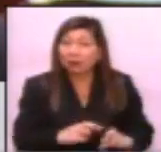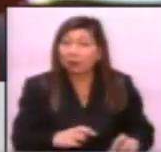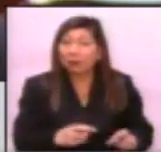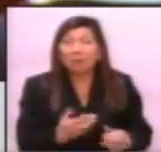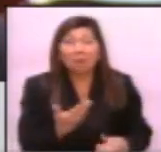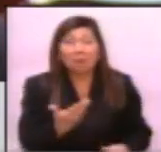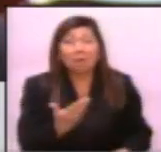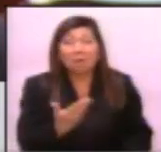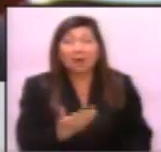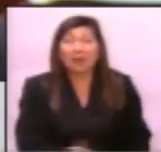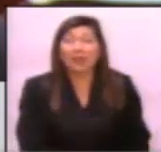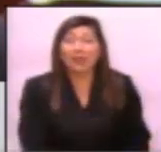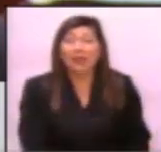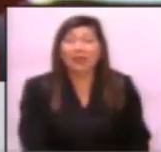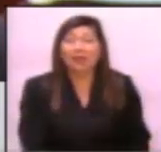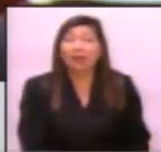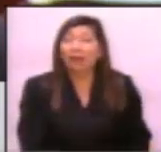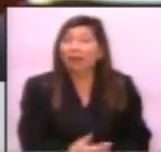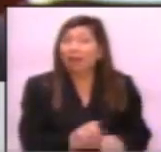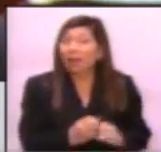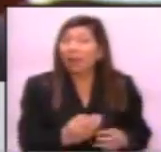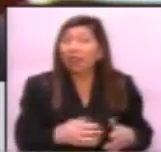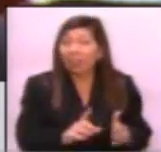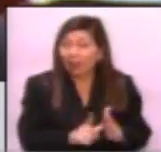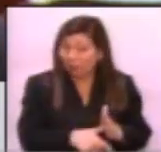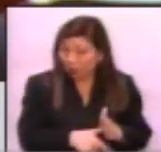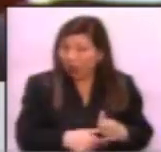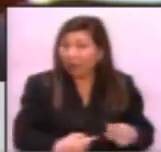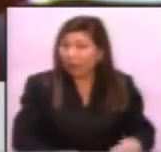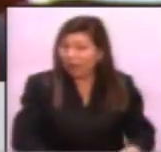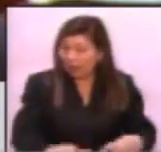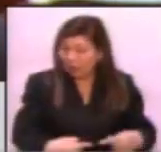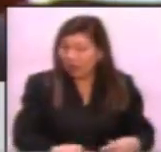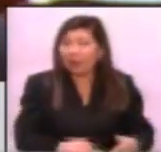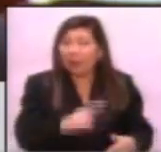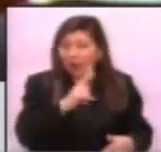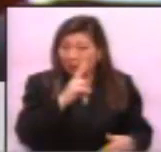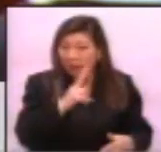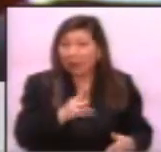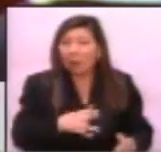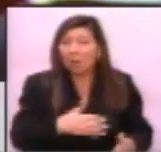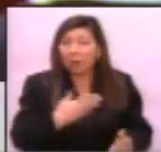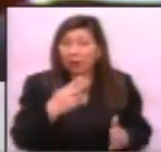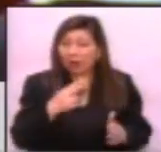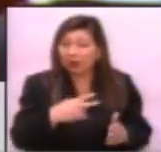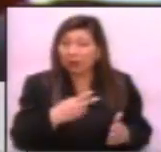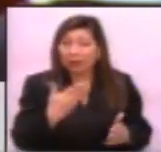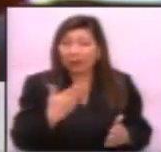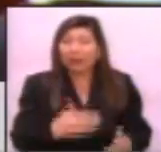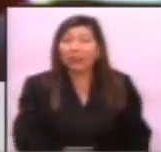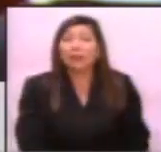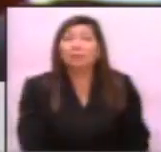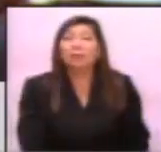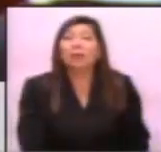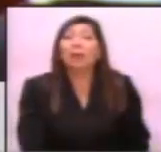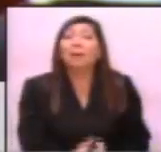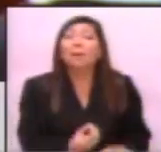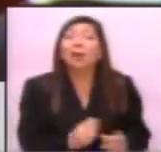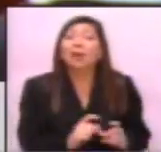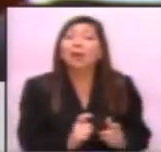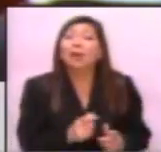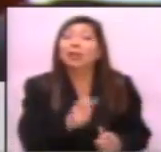Parlamento una moción y a los días se pone a debate para que el pueblo del Perú pueda saber, para que